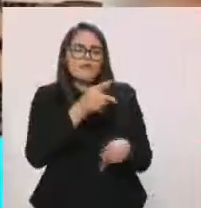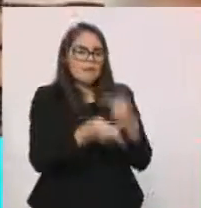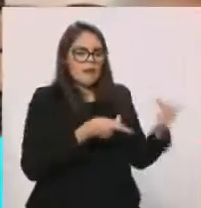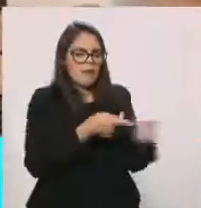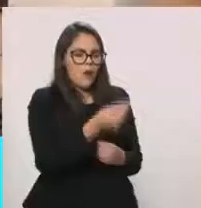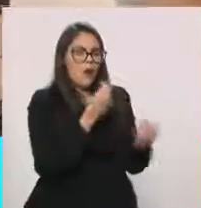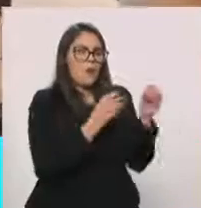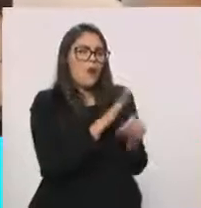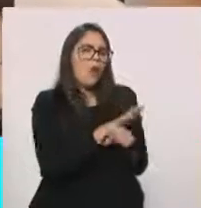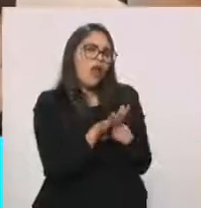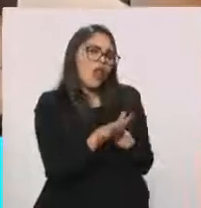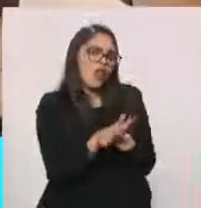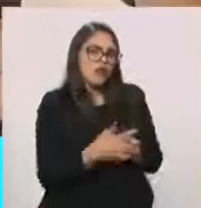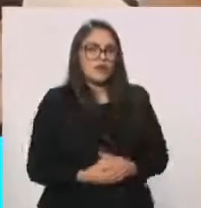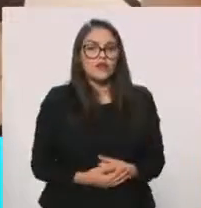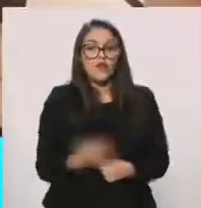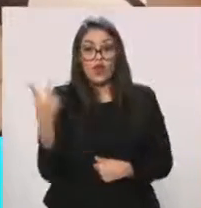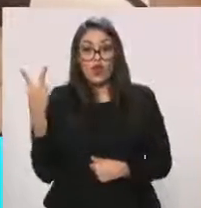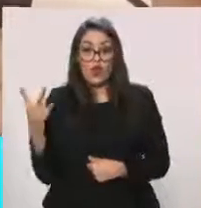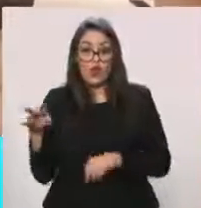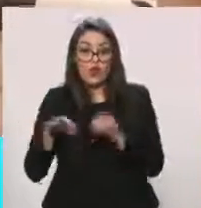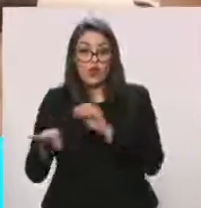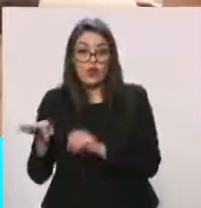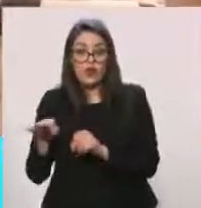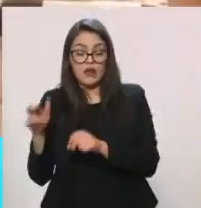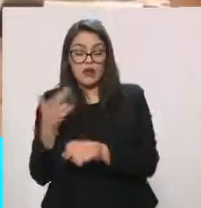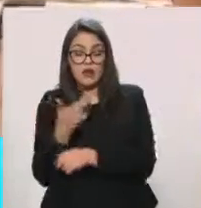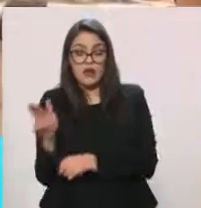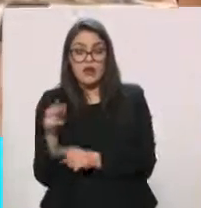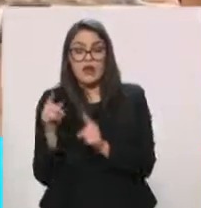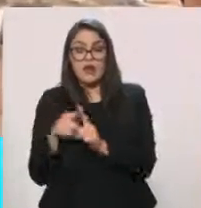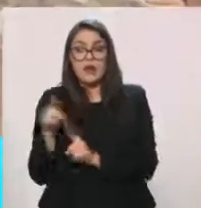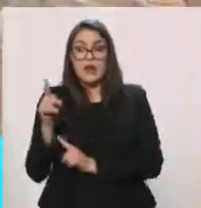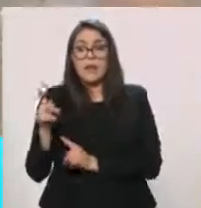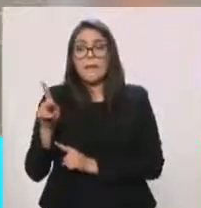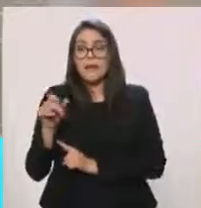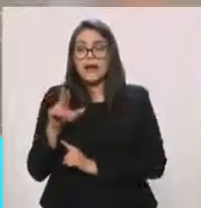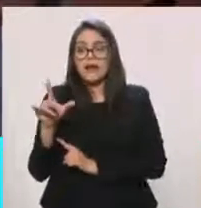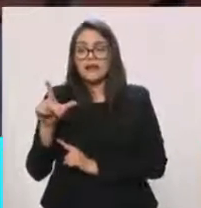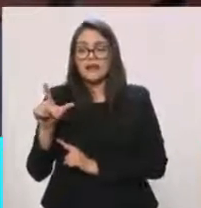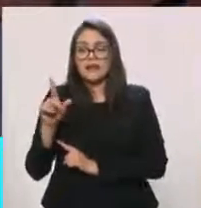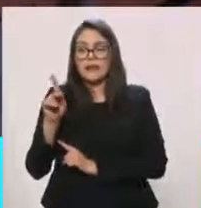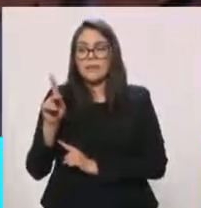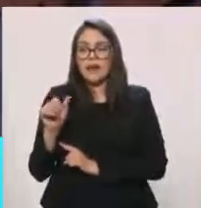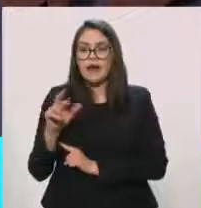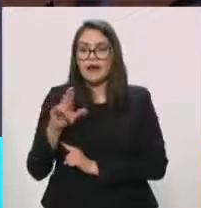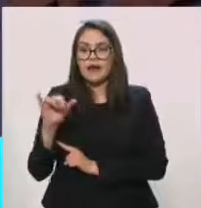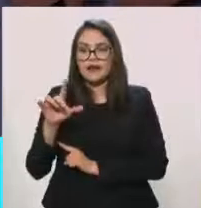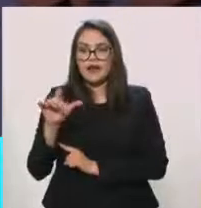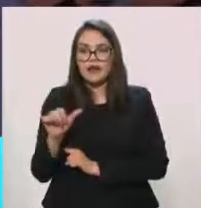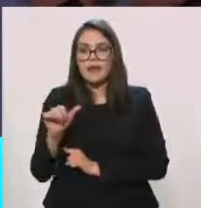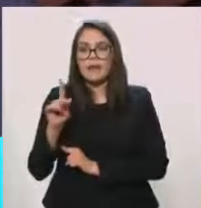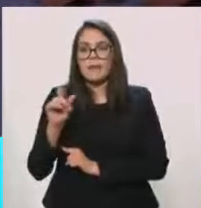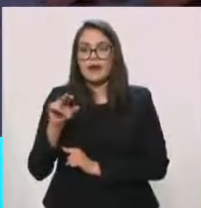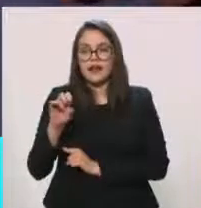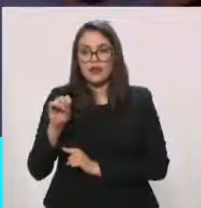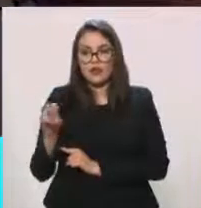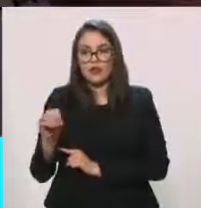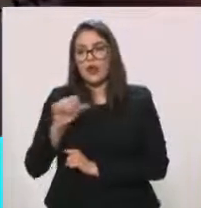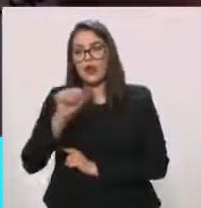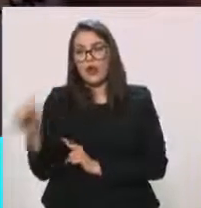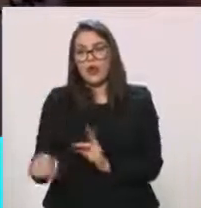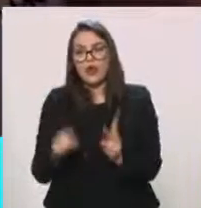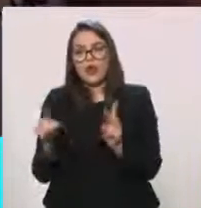2 restaurantes, uno es Parrilla Paraíso, que está al sur de la ciudad, y otro es Restaurante Sonia, que está en la